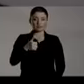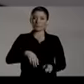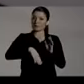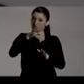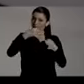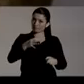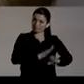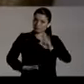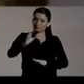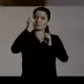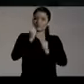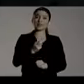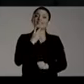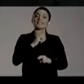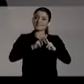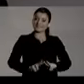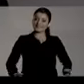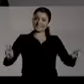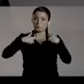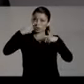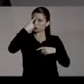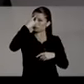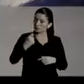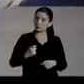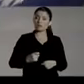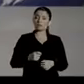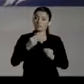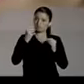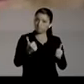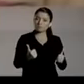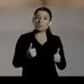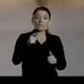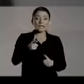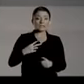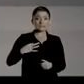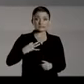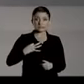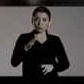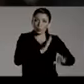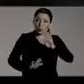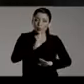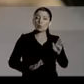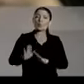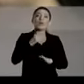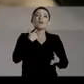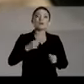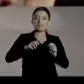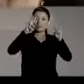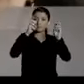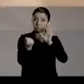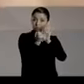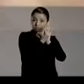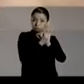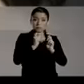Un Chile de todos es uno más seguro, en el que podamos vivir más tranquilos. Con políticas serias y efectivas, donde la seguridad